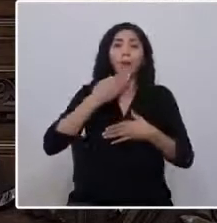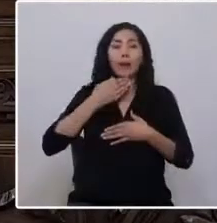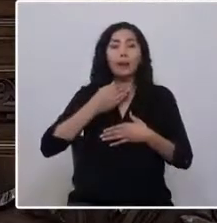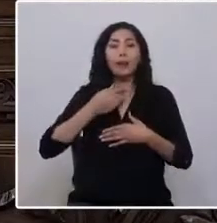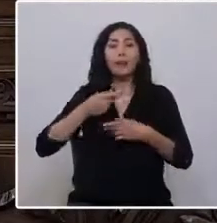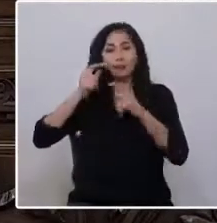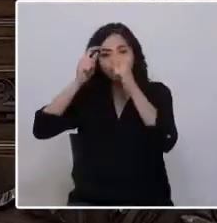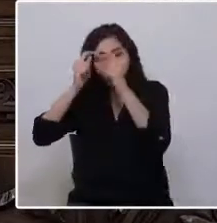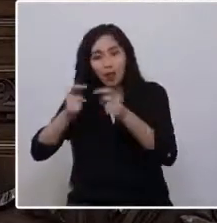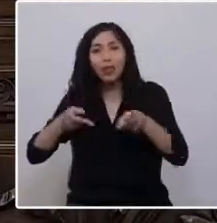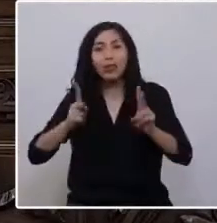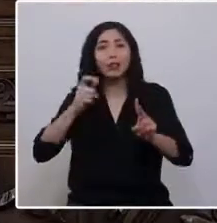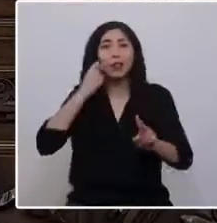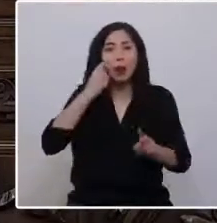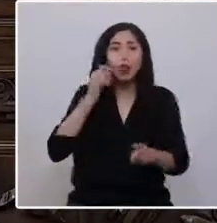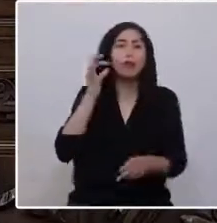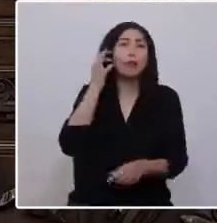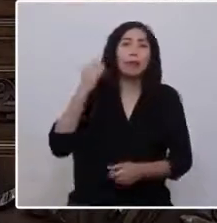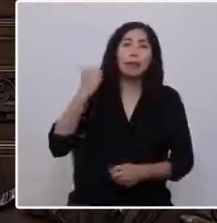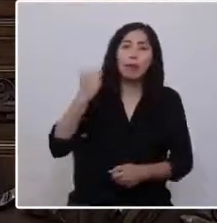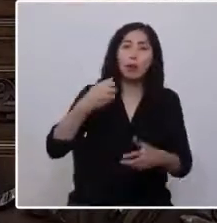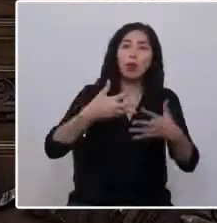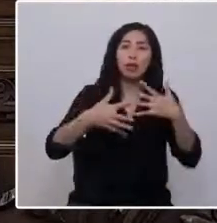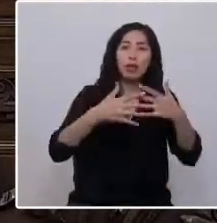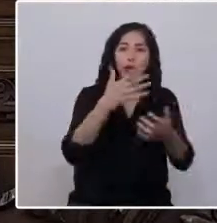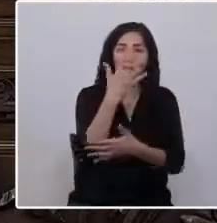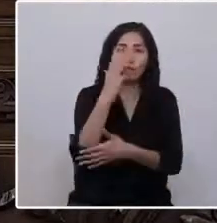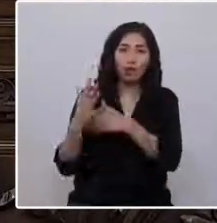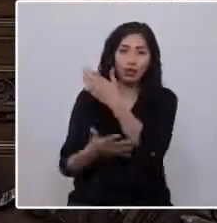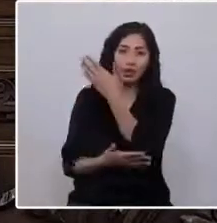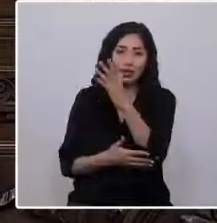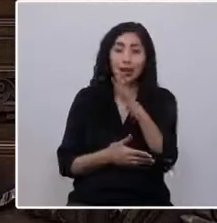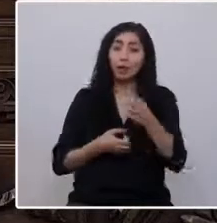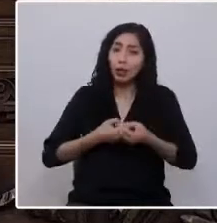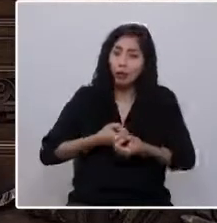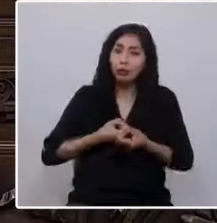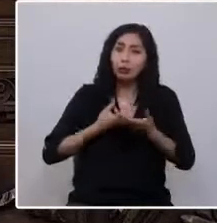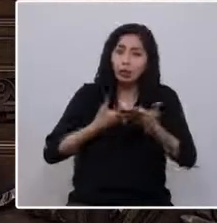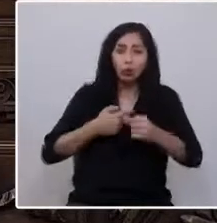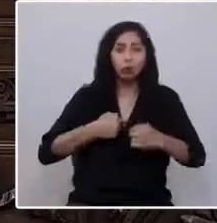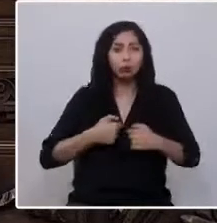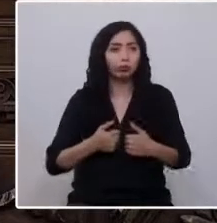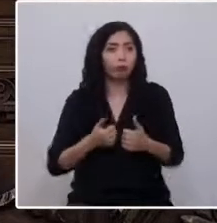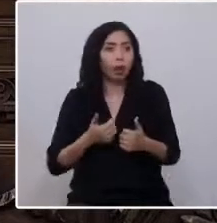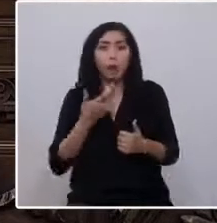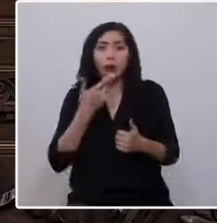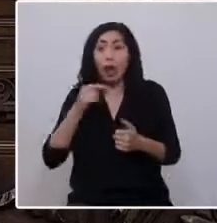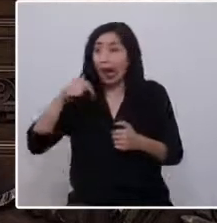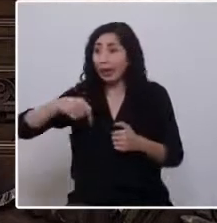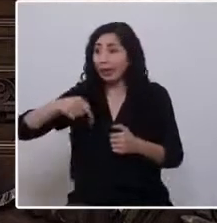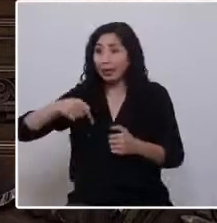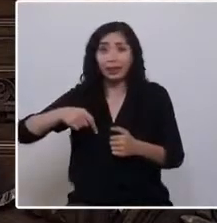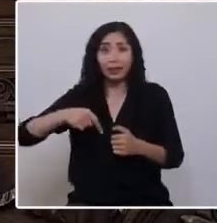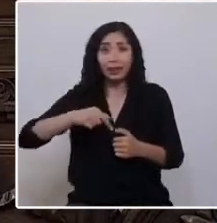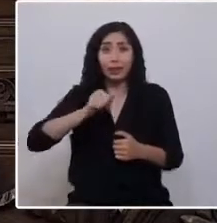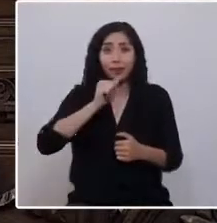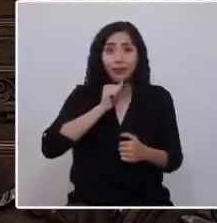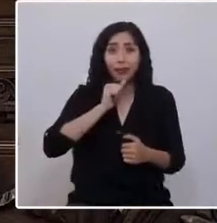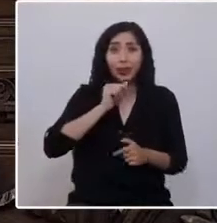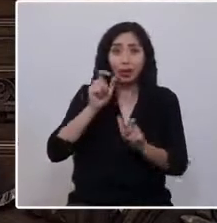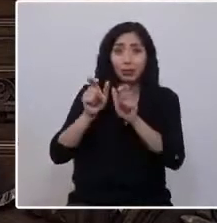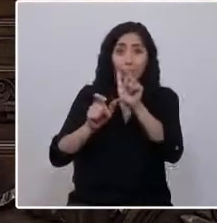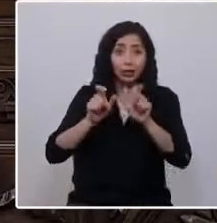feminismo y la ecología en prestarse mi desazón porque aquí no están los chilenos y chilenas que viven en el